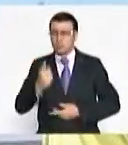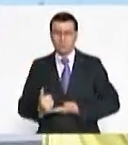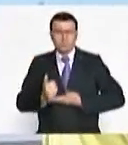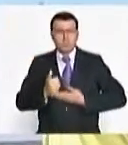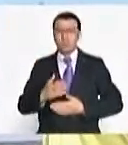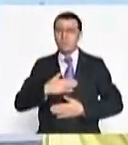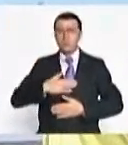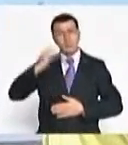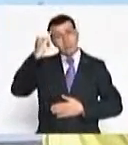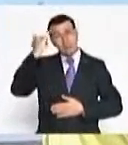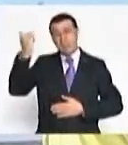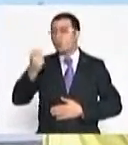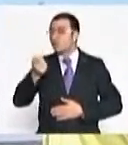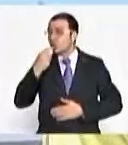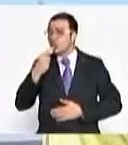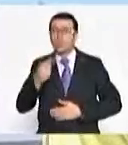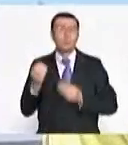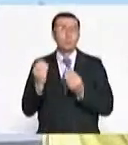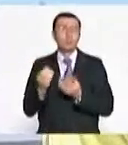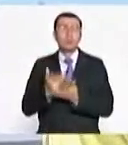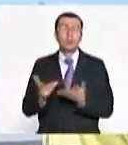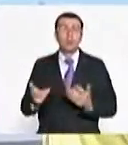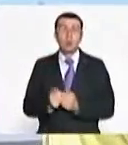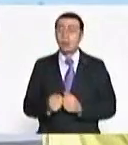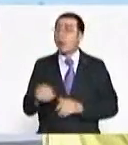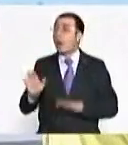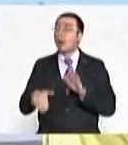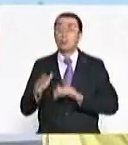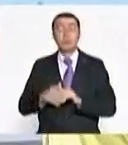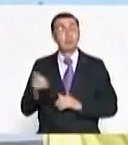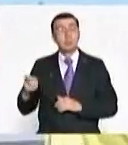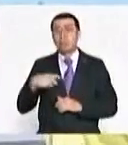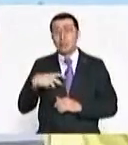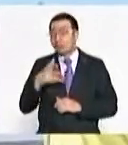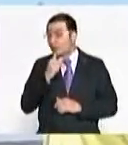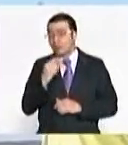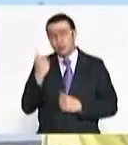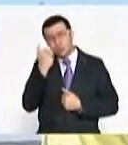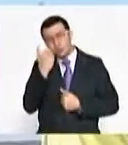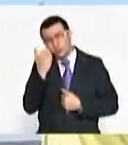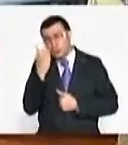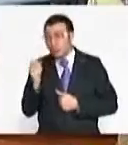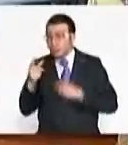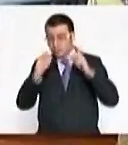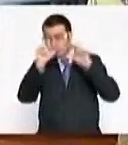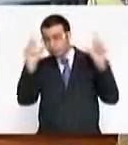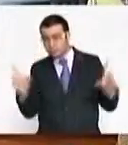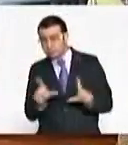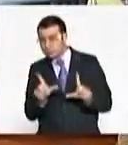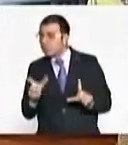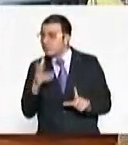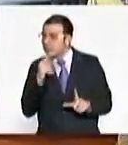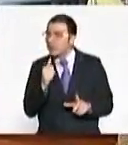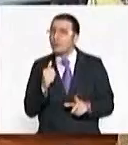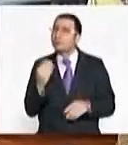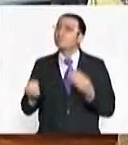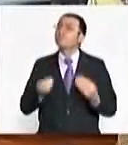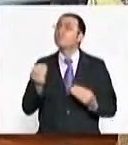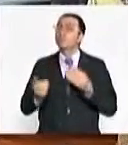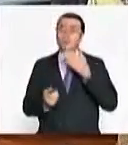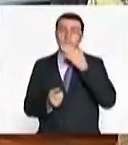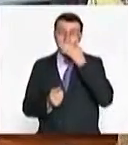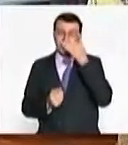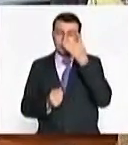autoformularse, hacerse mil cosas y muchas veces ni siquiera tienen exámenes de laboratorio. Bueno, miren, la grasa